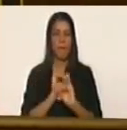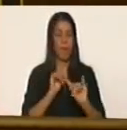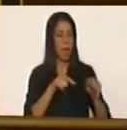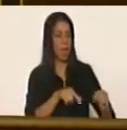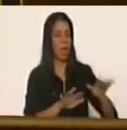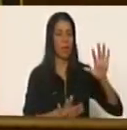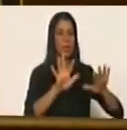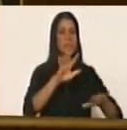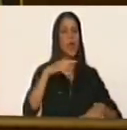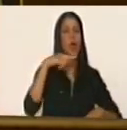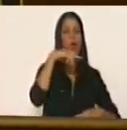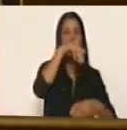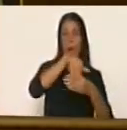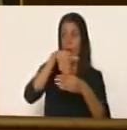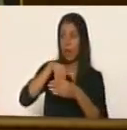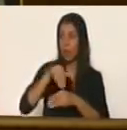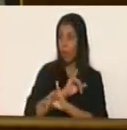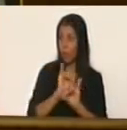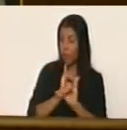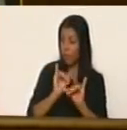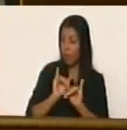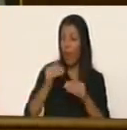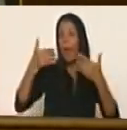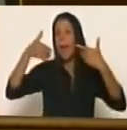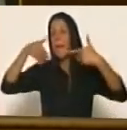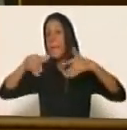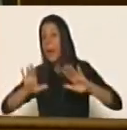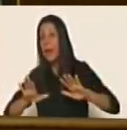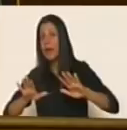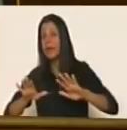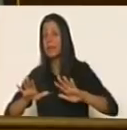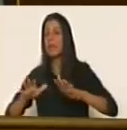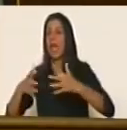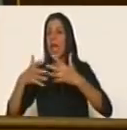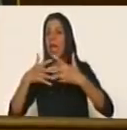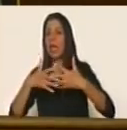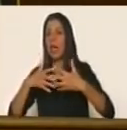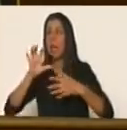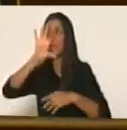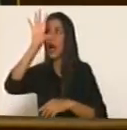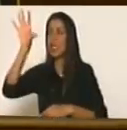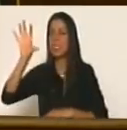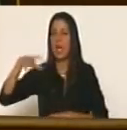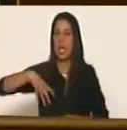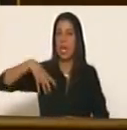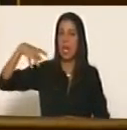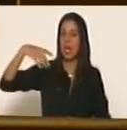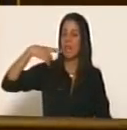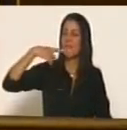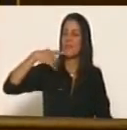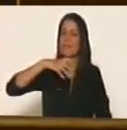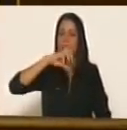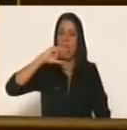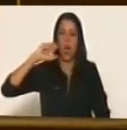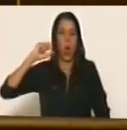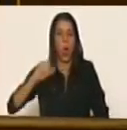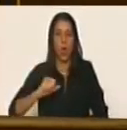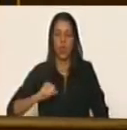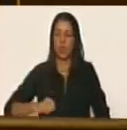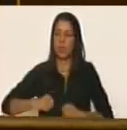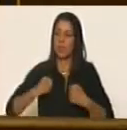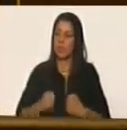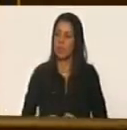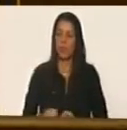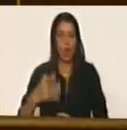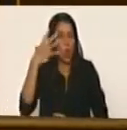pareciera que hay algunos poderes imperiales que se resisten a reconocer y a entender el mensaje contundente